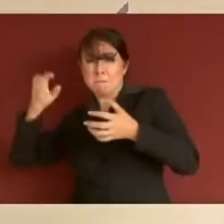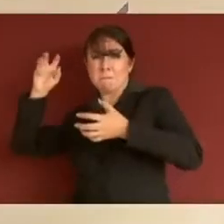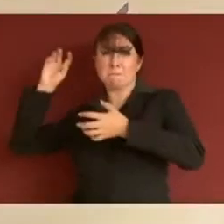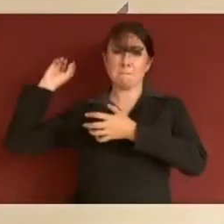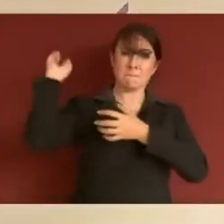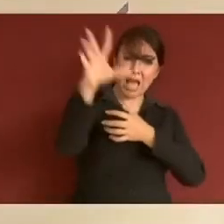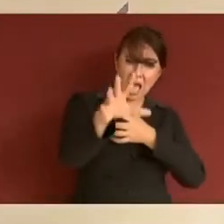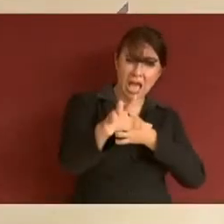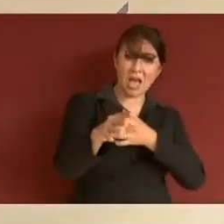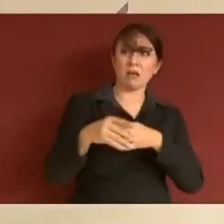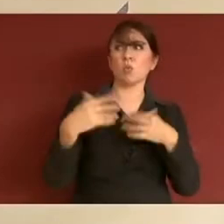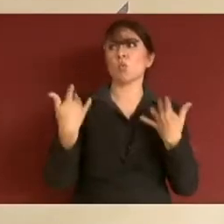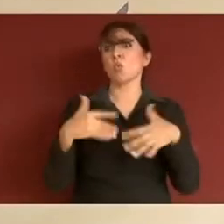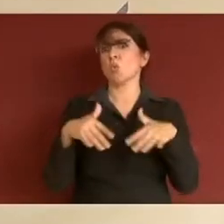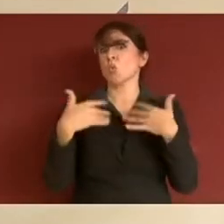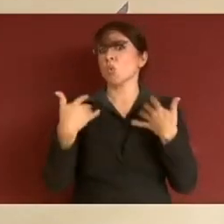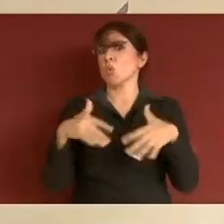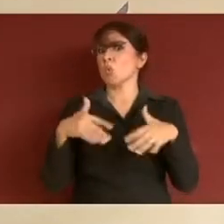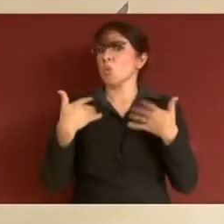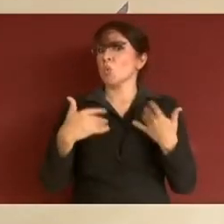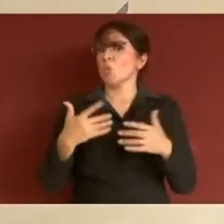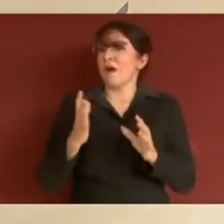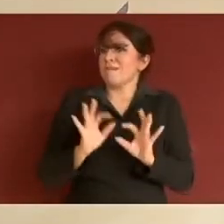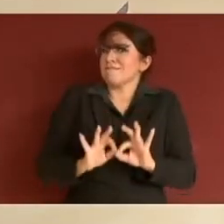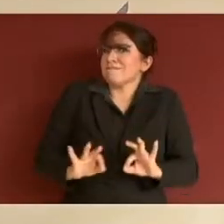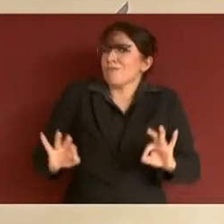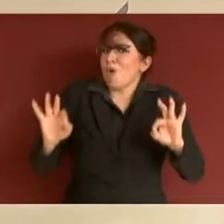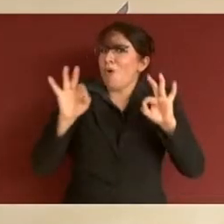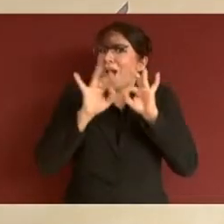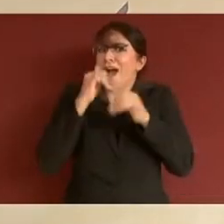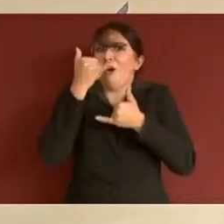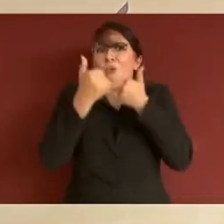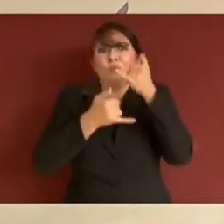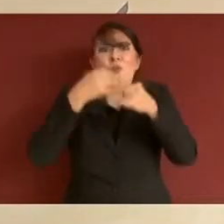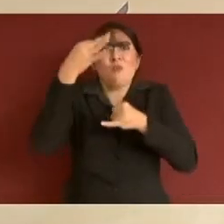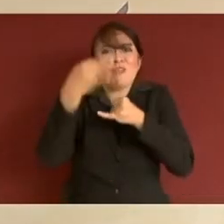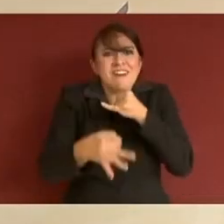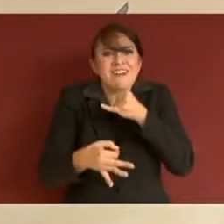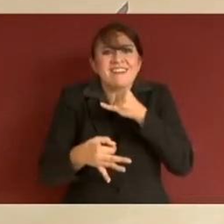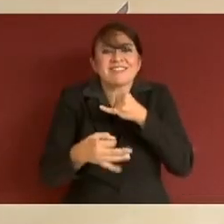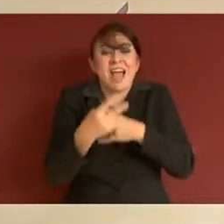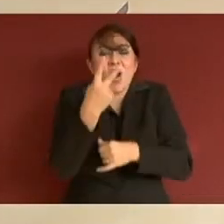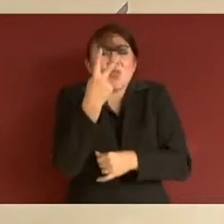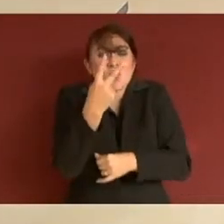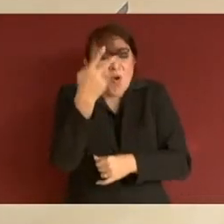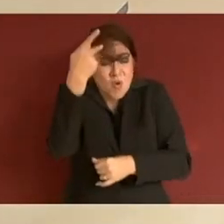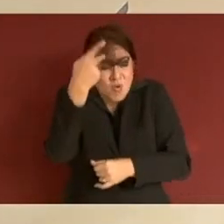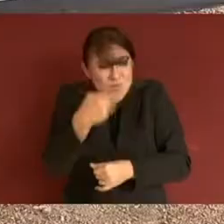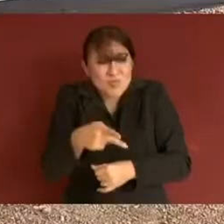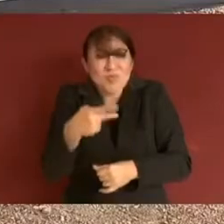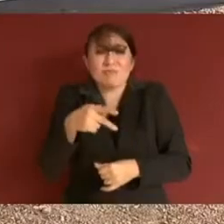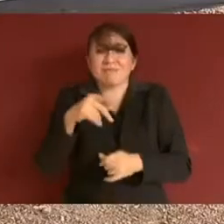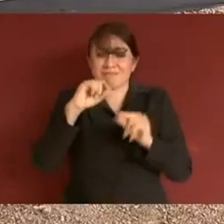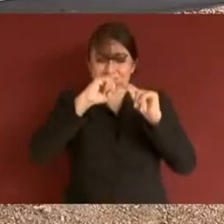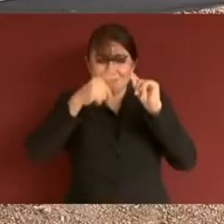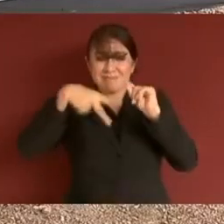fueran decisivos en el juego final de la Serie Mundial.